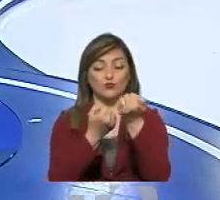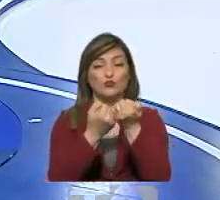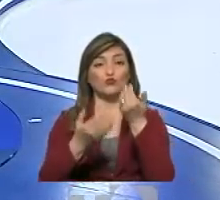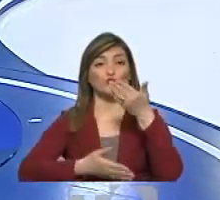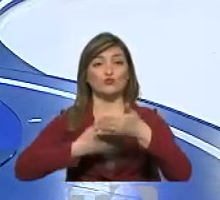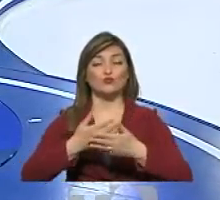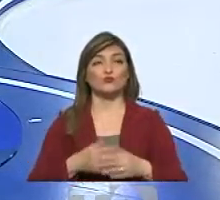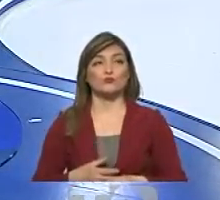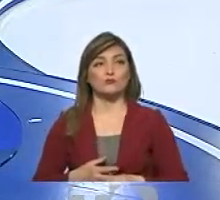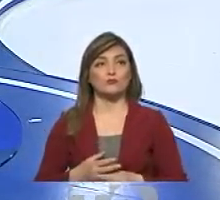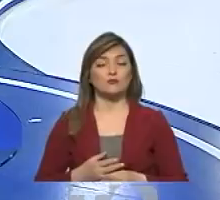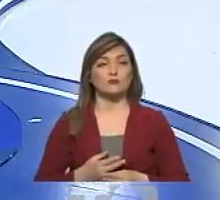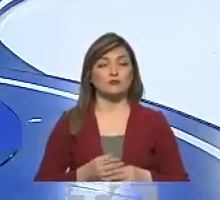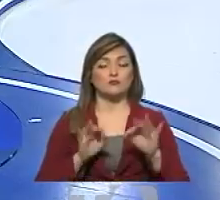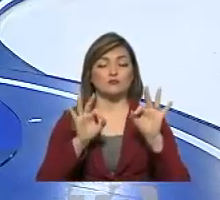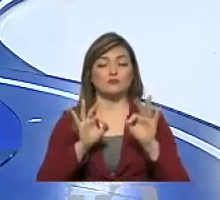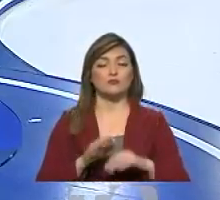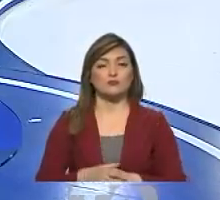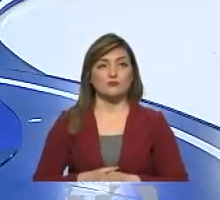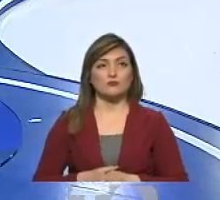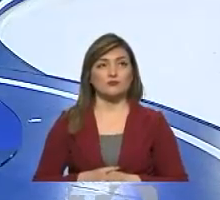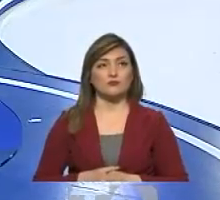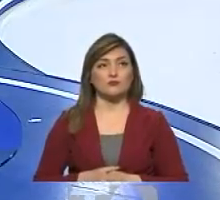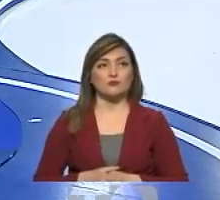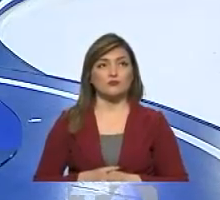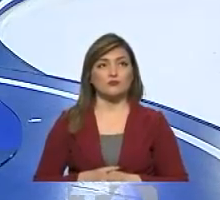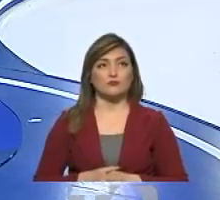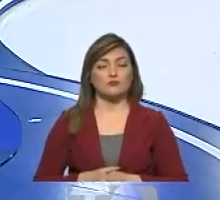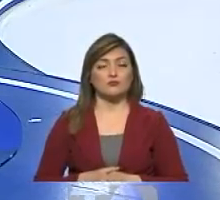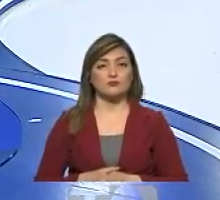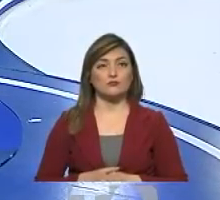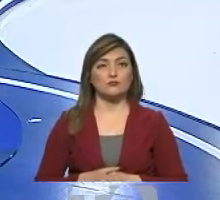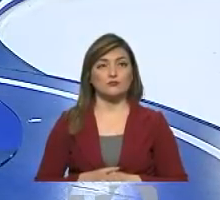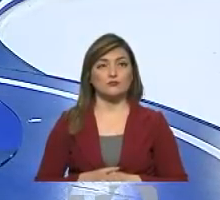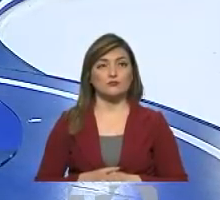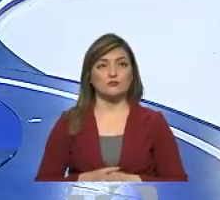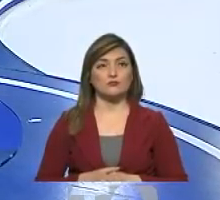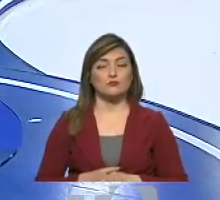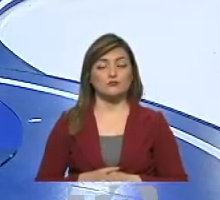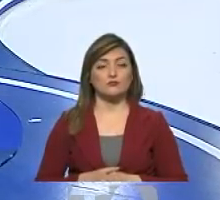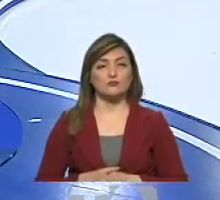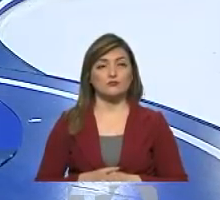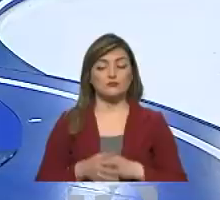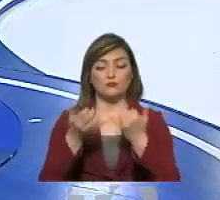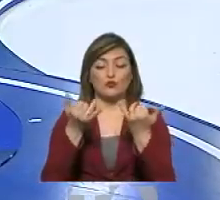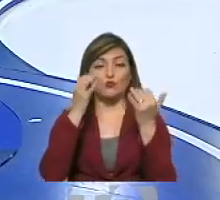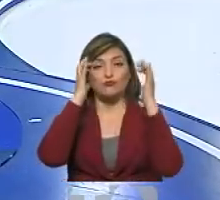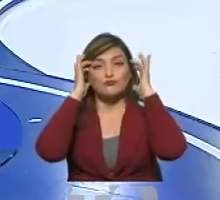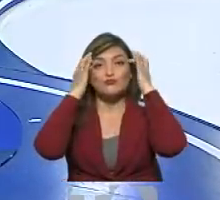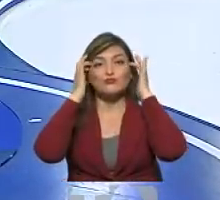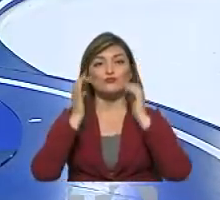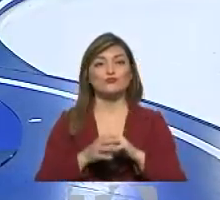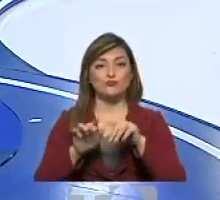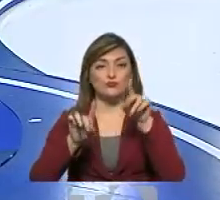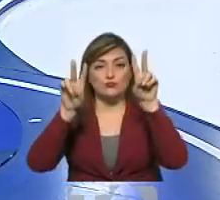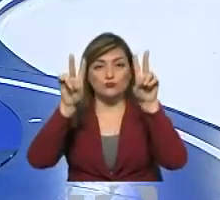todos. Así es, excelente. Excelente, así es. Pero también en este momento hay un poco de preocupación, se ha generado también